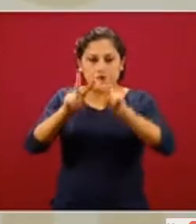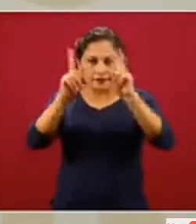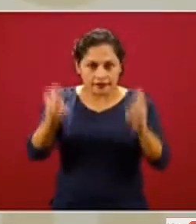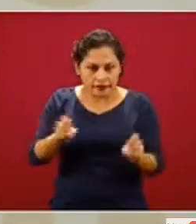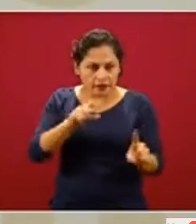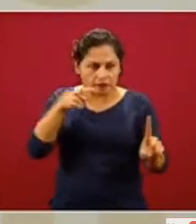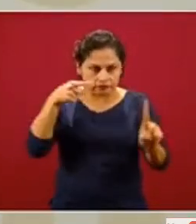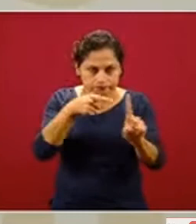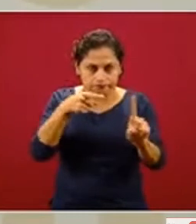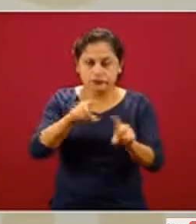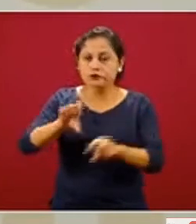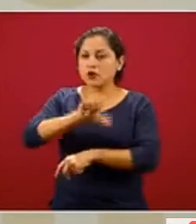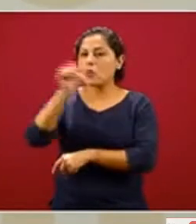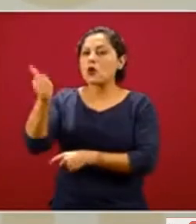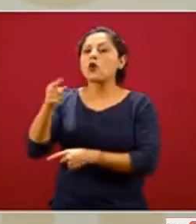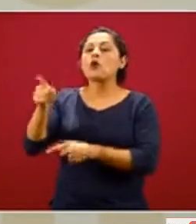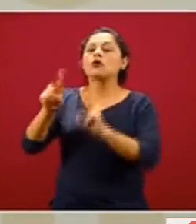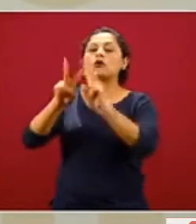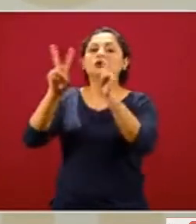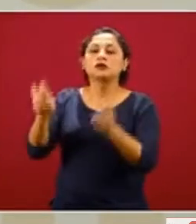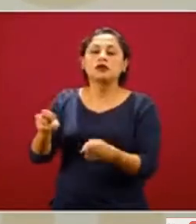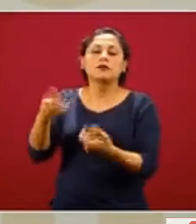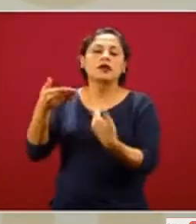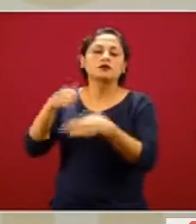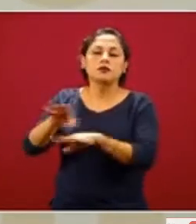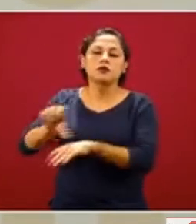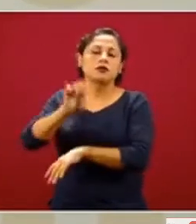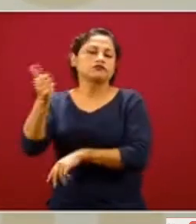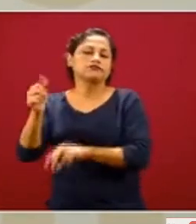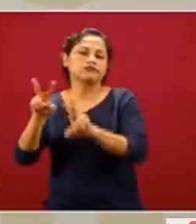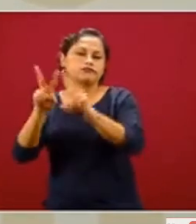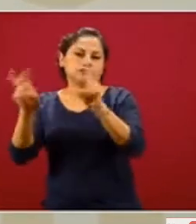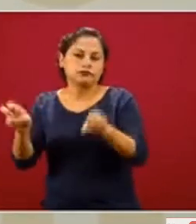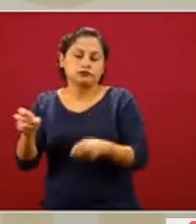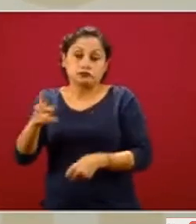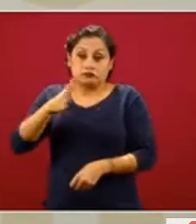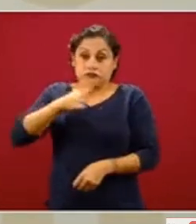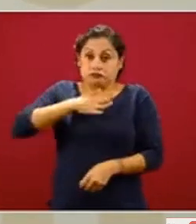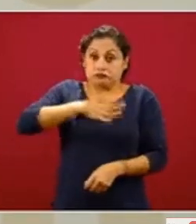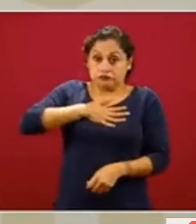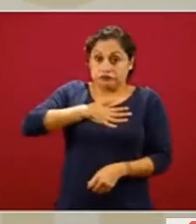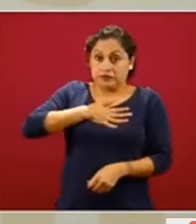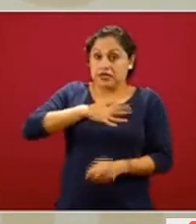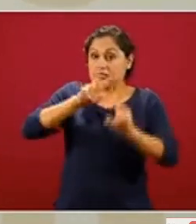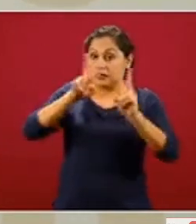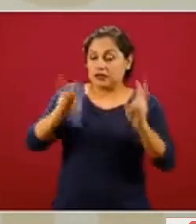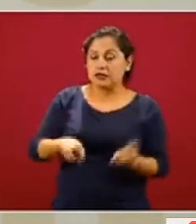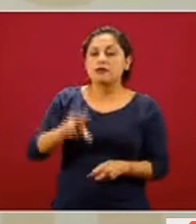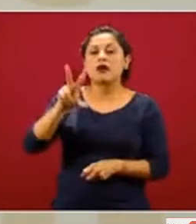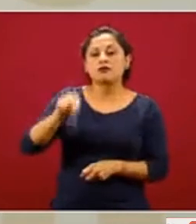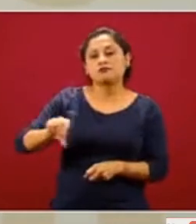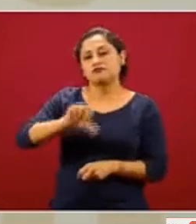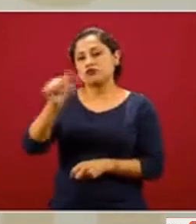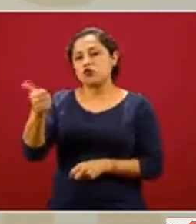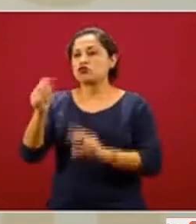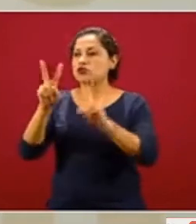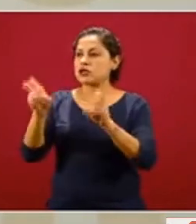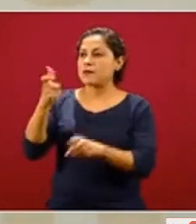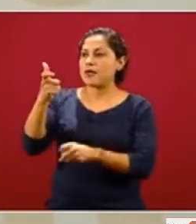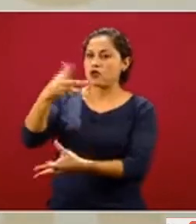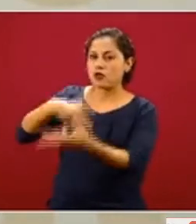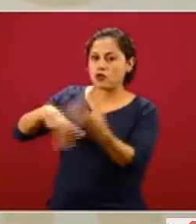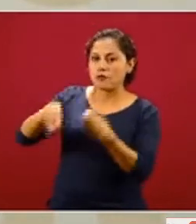otros parecían más preocupaciones sobre otros temas que escapan a mi dominio, como el aspecto económico o incluso el aspecto